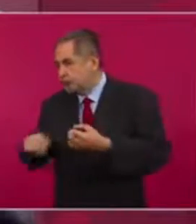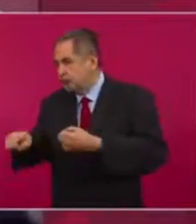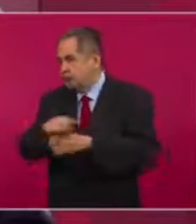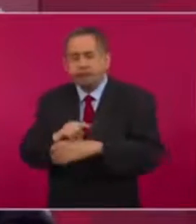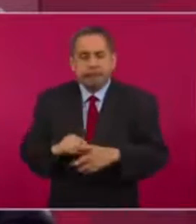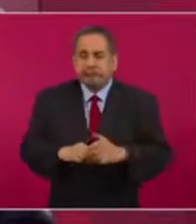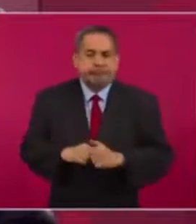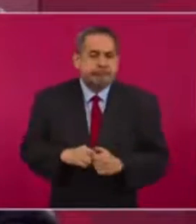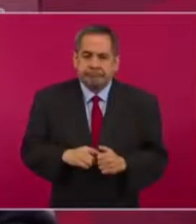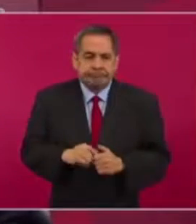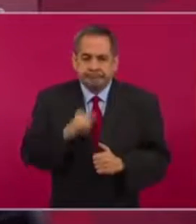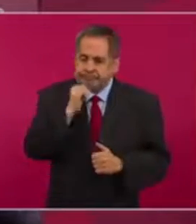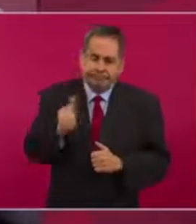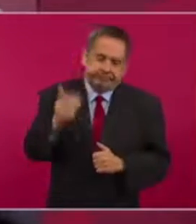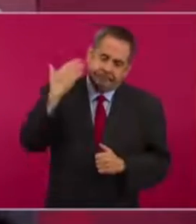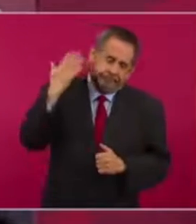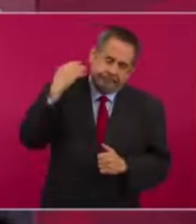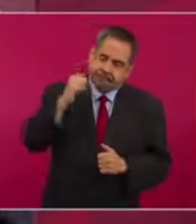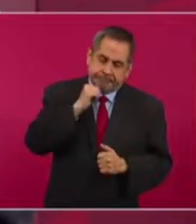para proteger al pueblo,